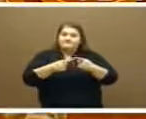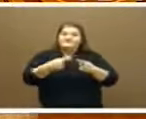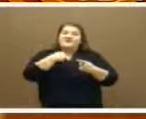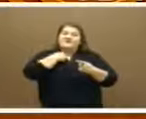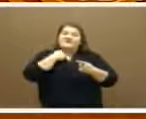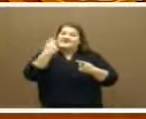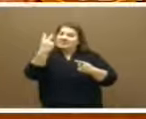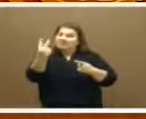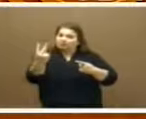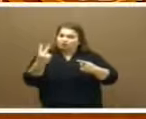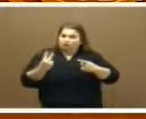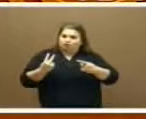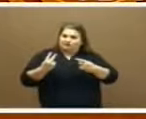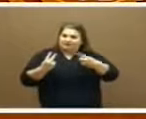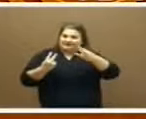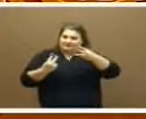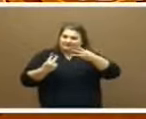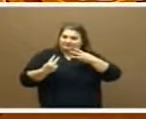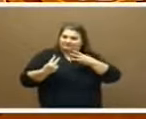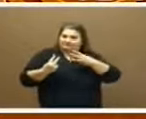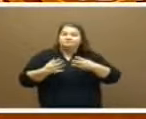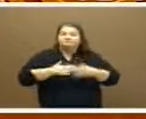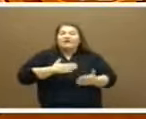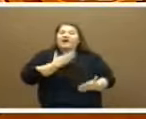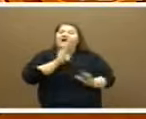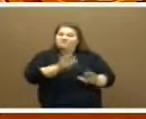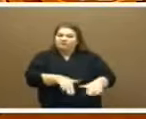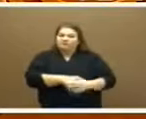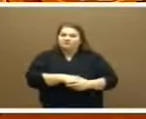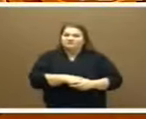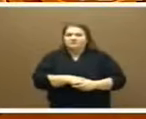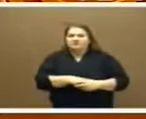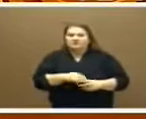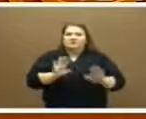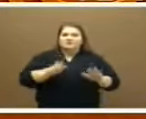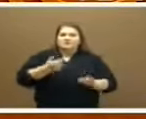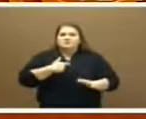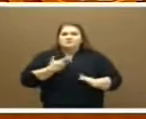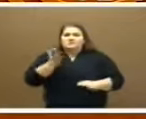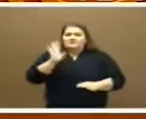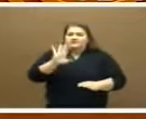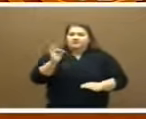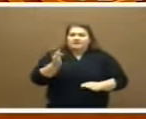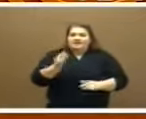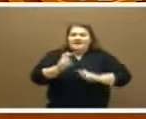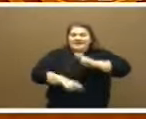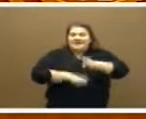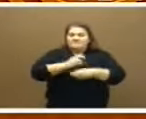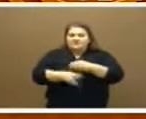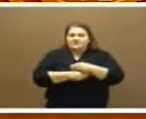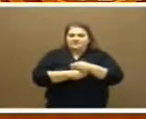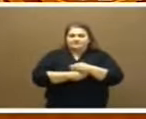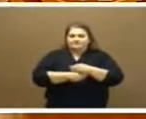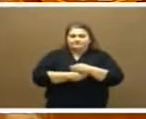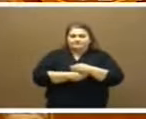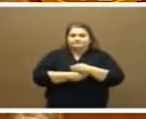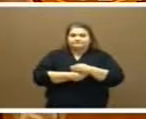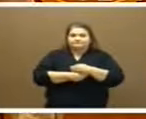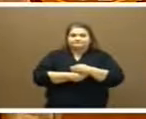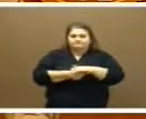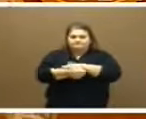2 que le corresponde. Nosotros estamos a favor de eso. No obstante, le vamos a presentar una enmienda,